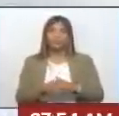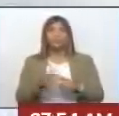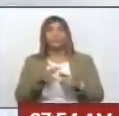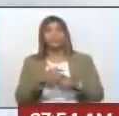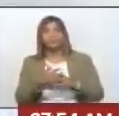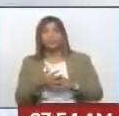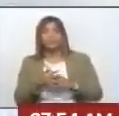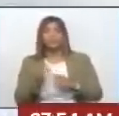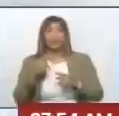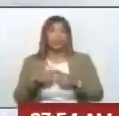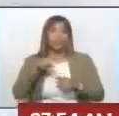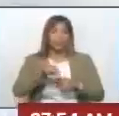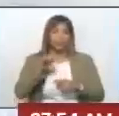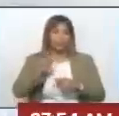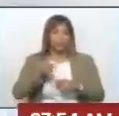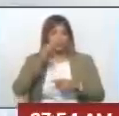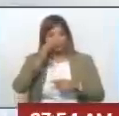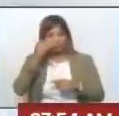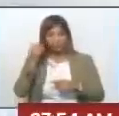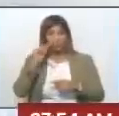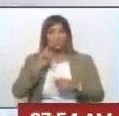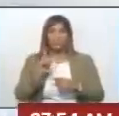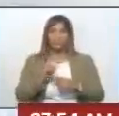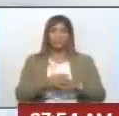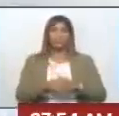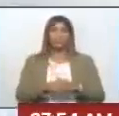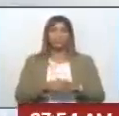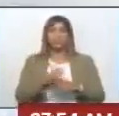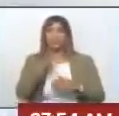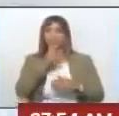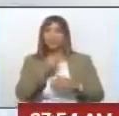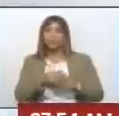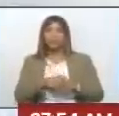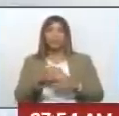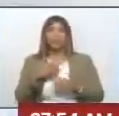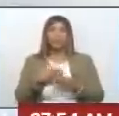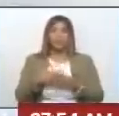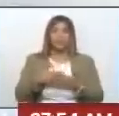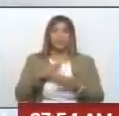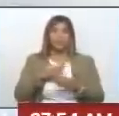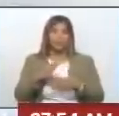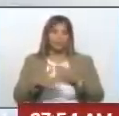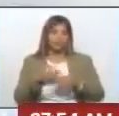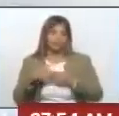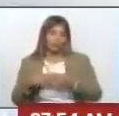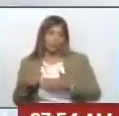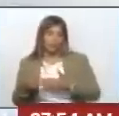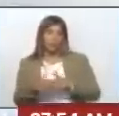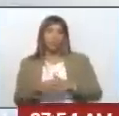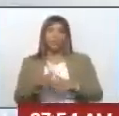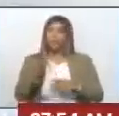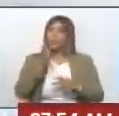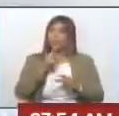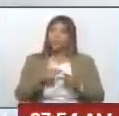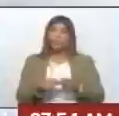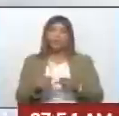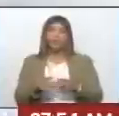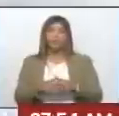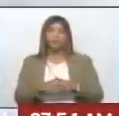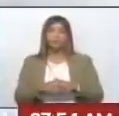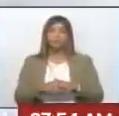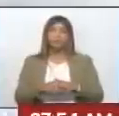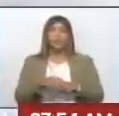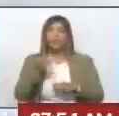Pero ustedes deben recordar cuando no había ni siquiera papel de higiene, cuando no había aquí los